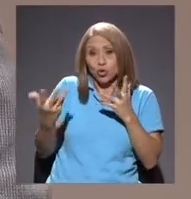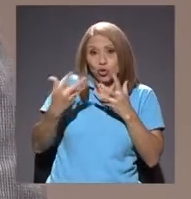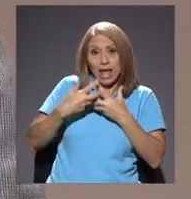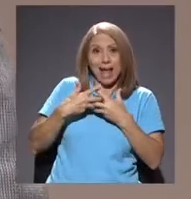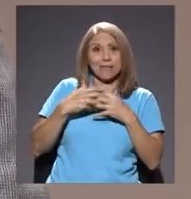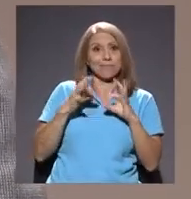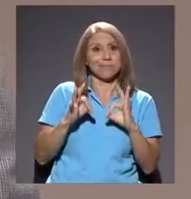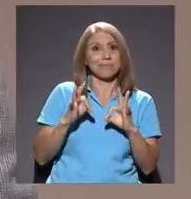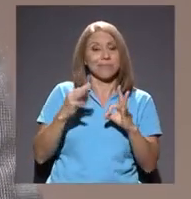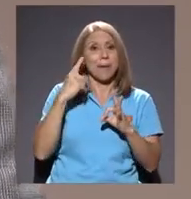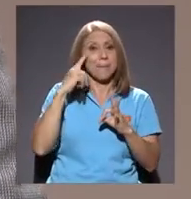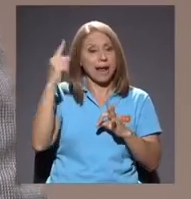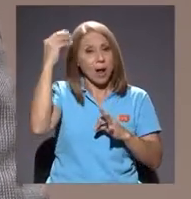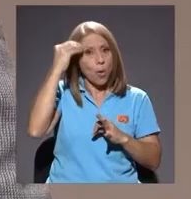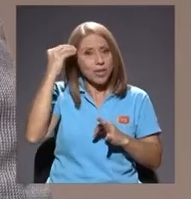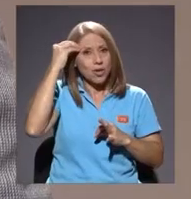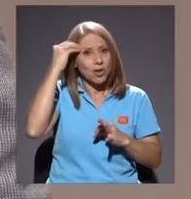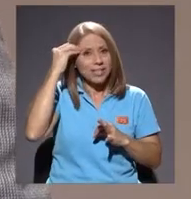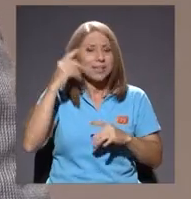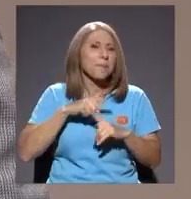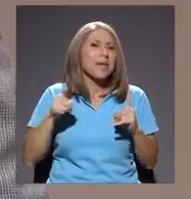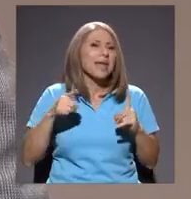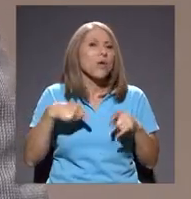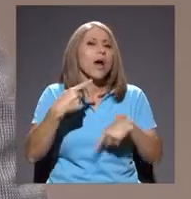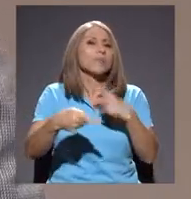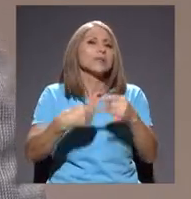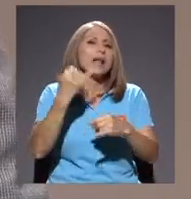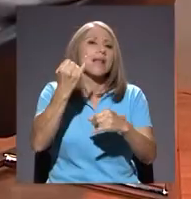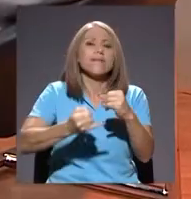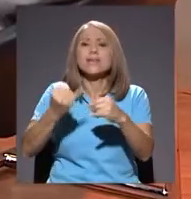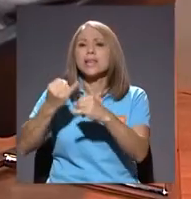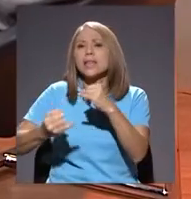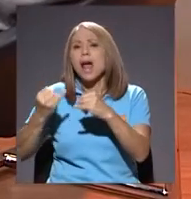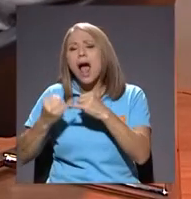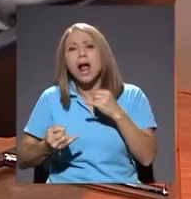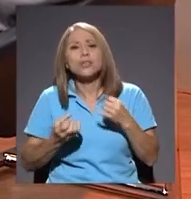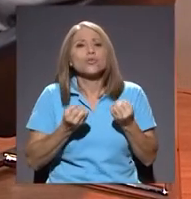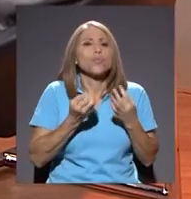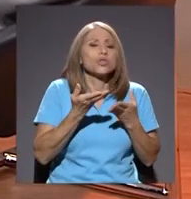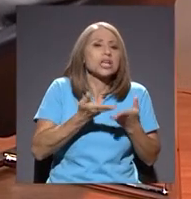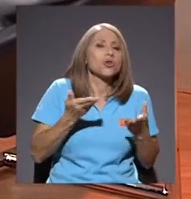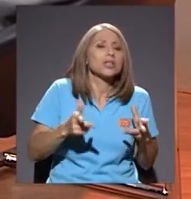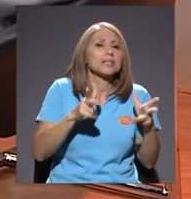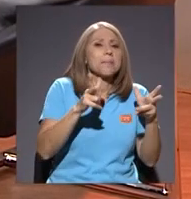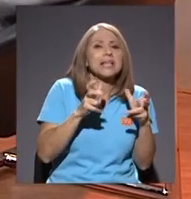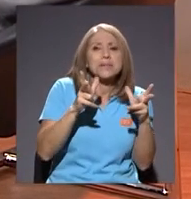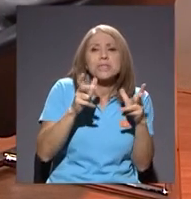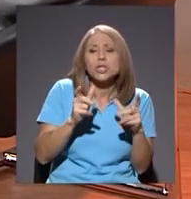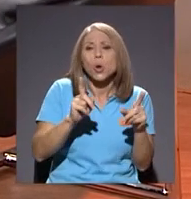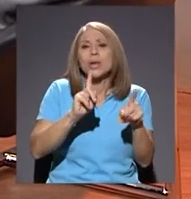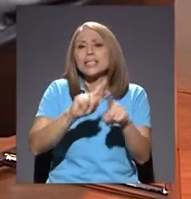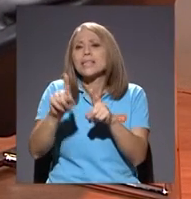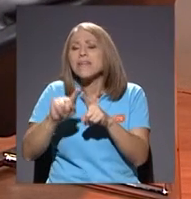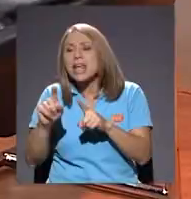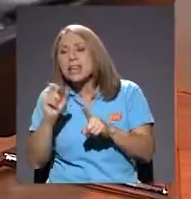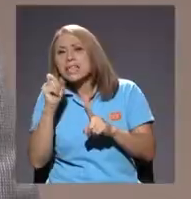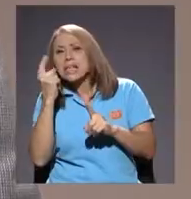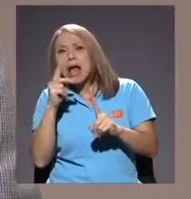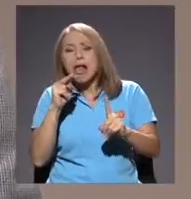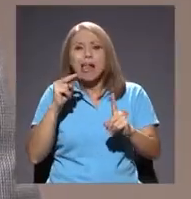al final son tantas las cosas que pasan por percepciones y otro tipo de variables que no se pueden modelar